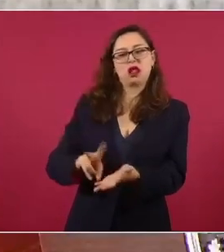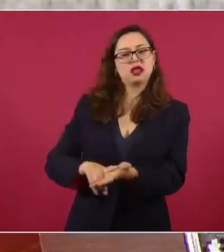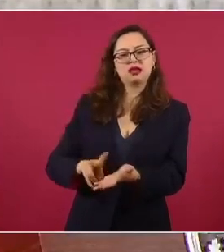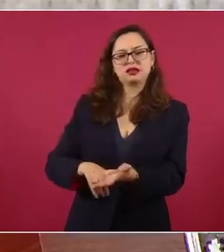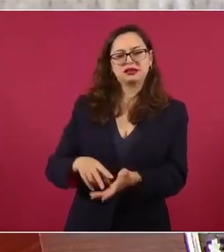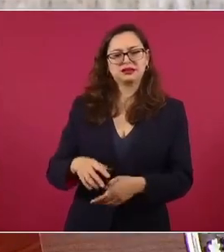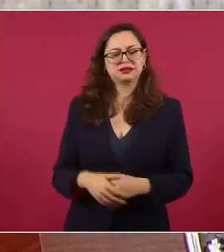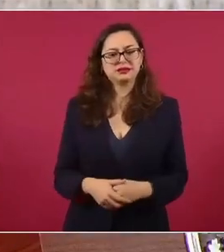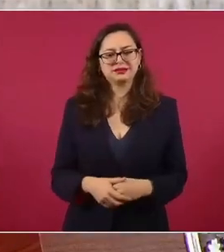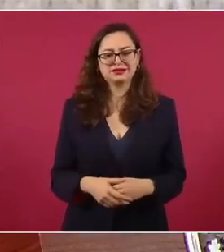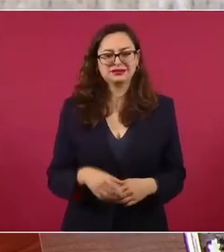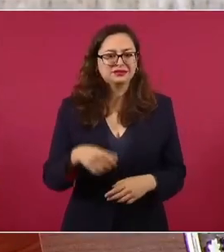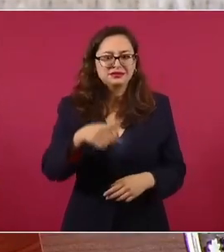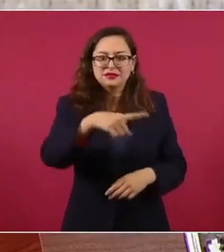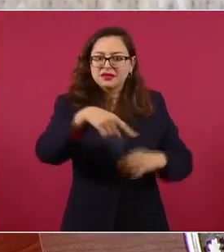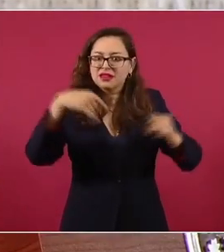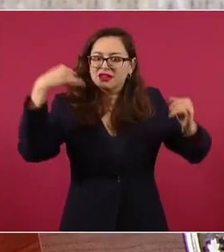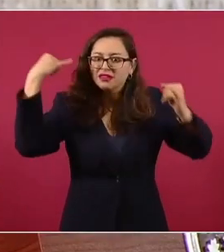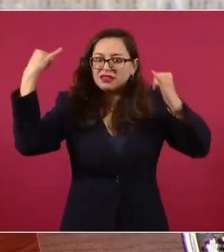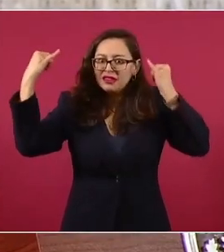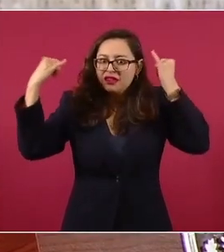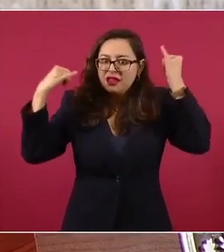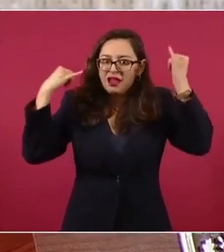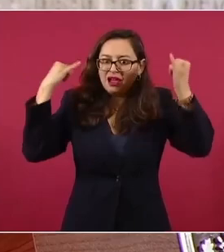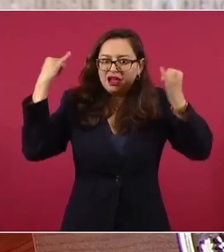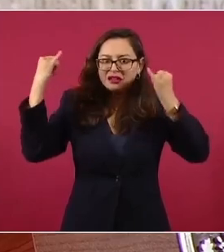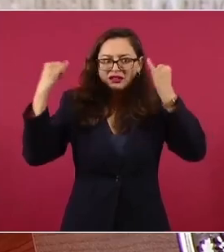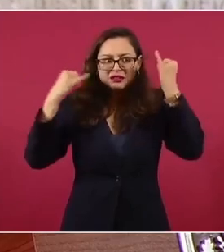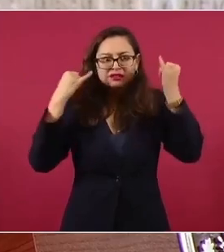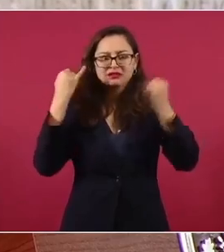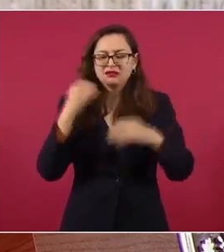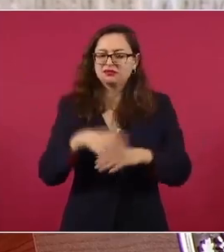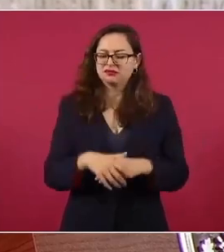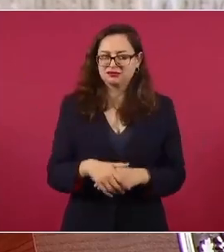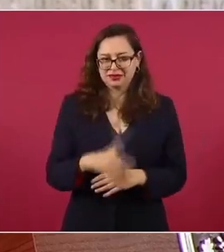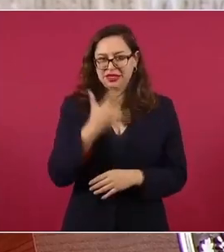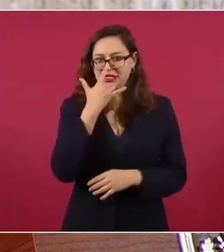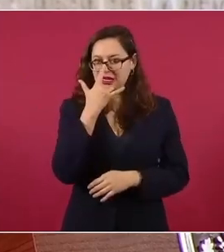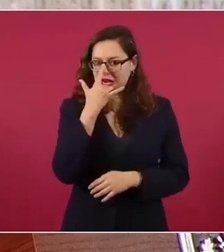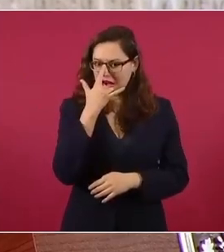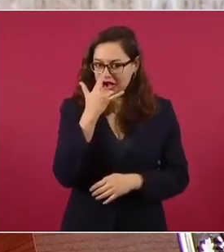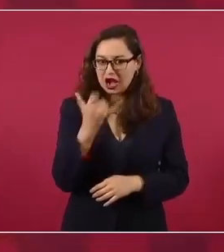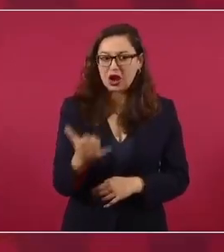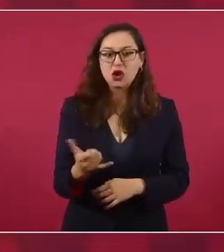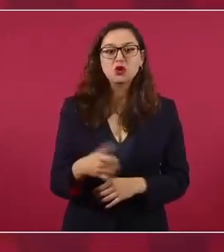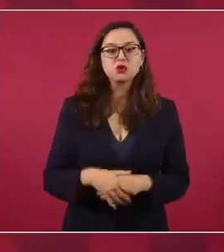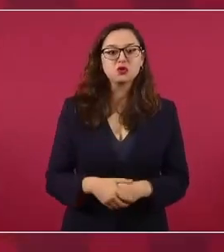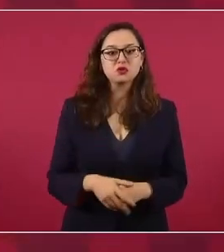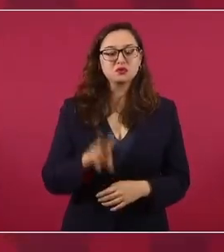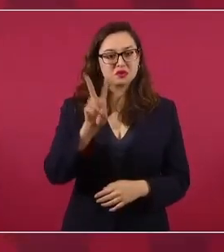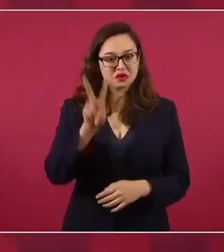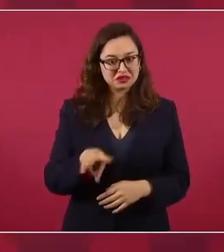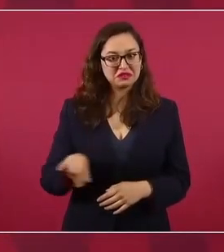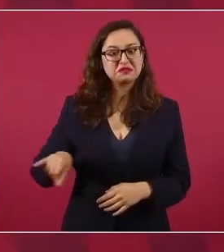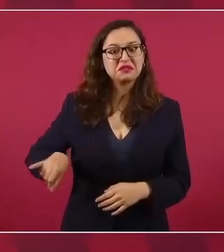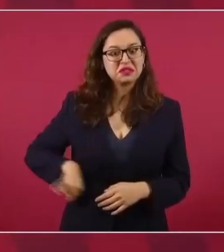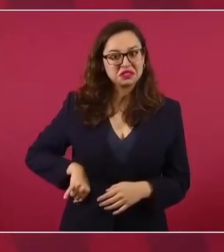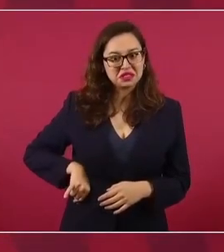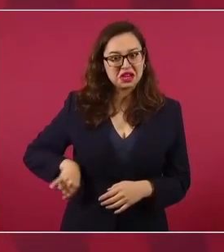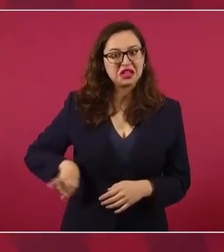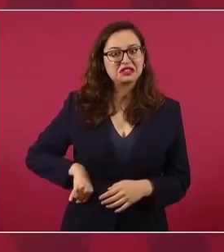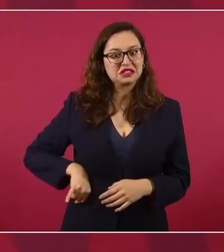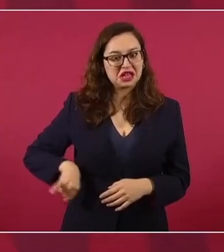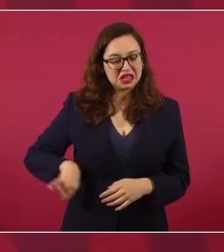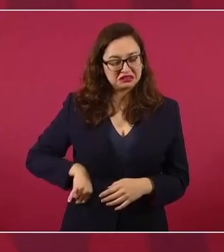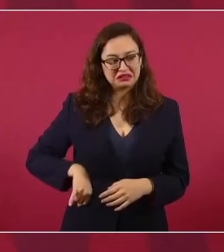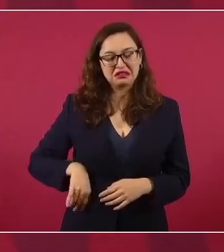¿De dónde sacan eso? Es un debate muy interesante que viene desde los griegos, pero en el caso de